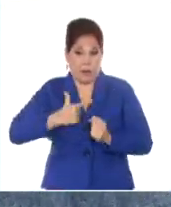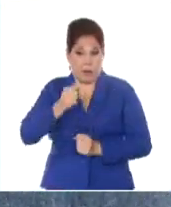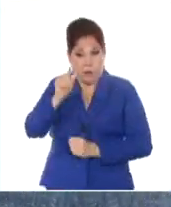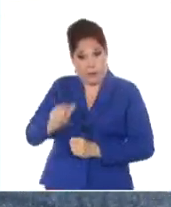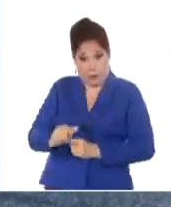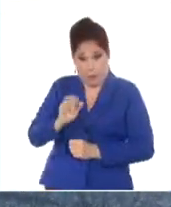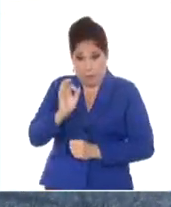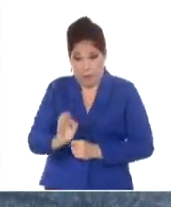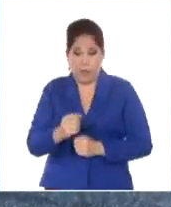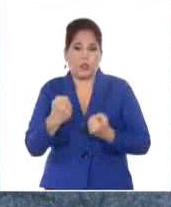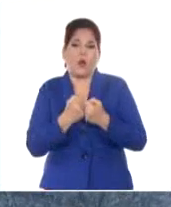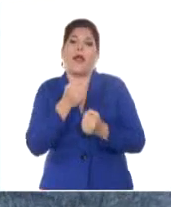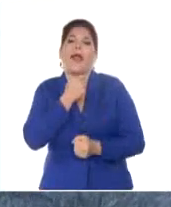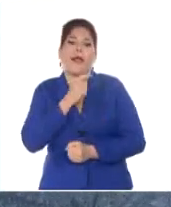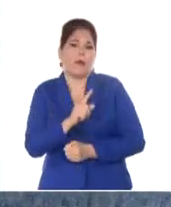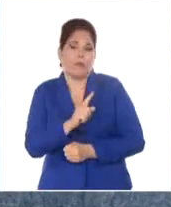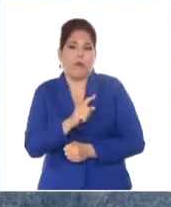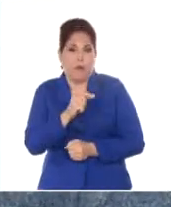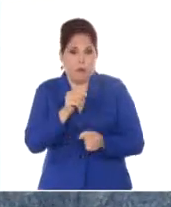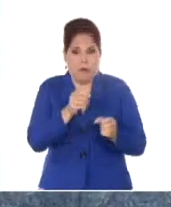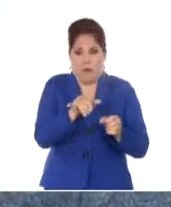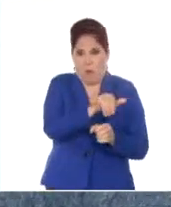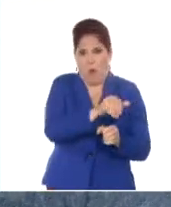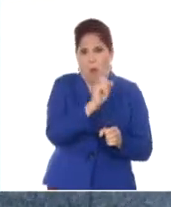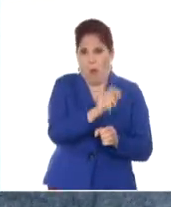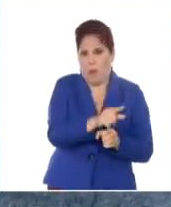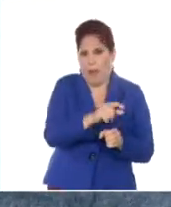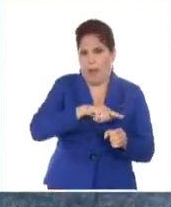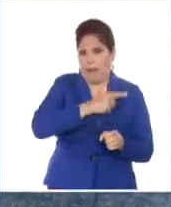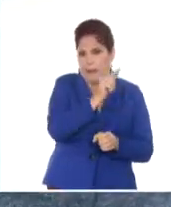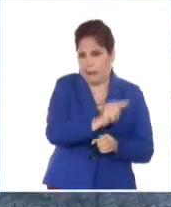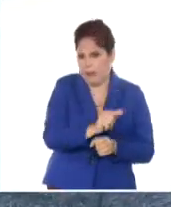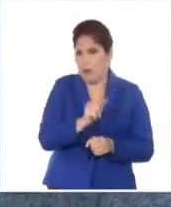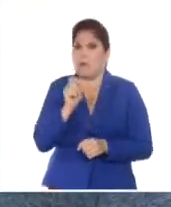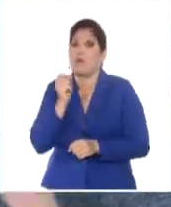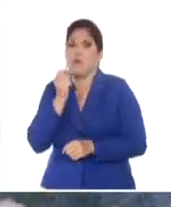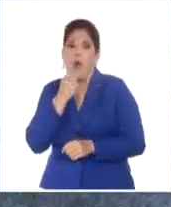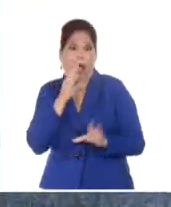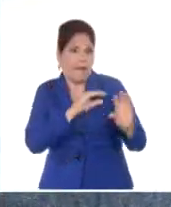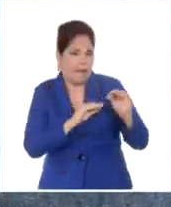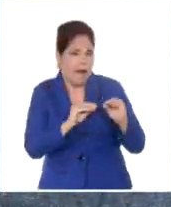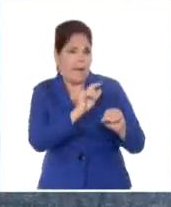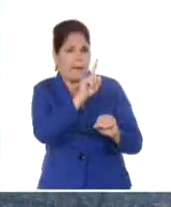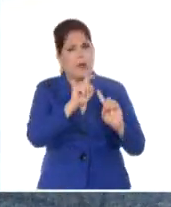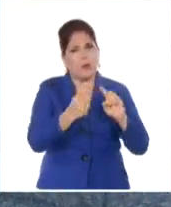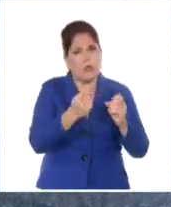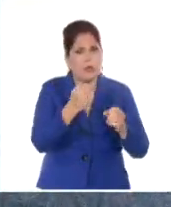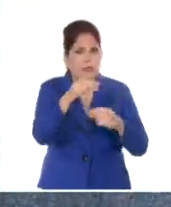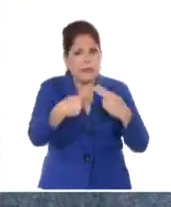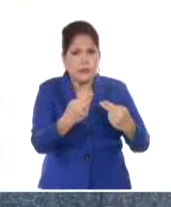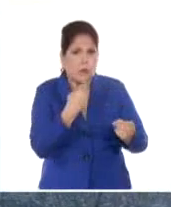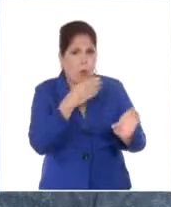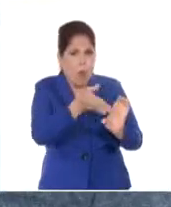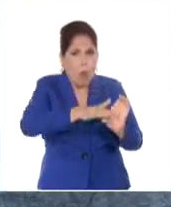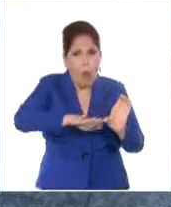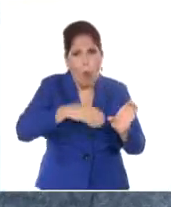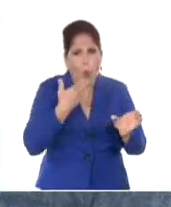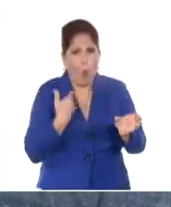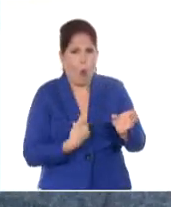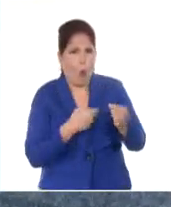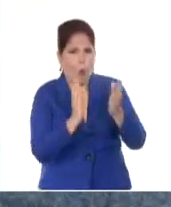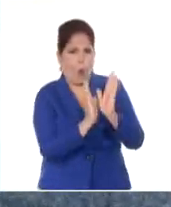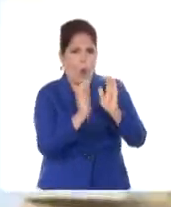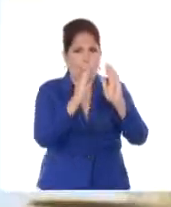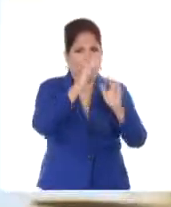es decir, cuando digo chocar es que tú estás hablando, le vas a comprar al artesano, que puedes conversar con él, preguntarle cómo se hizo la pizza, de qué está hecha la pizza, te va a